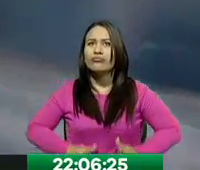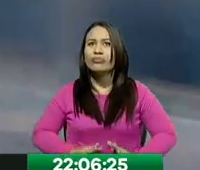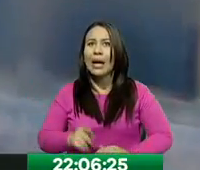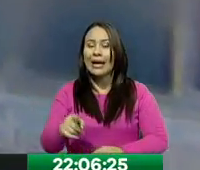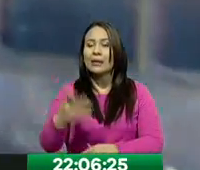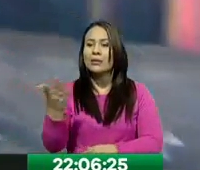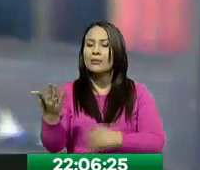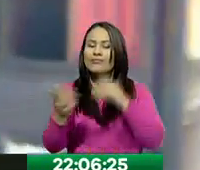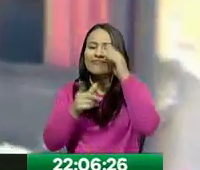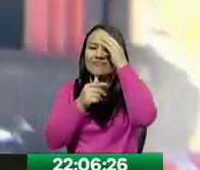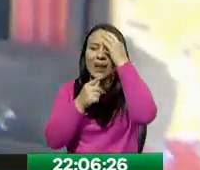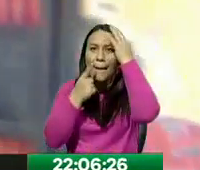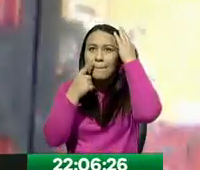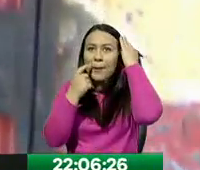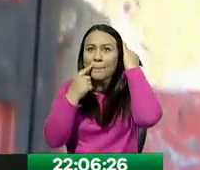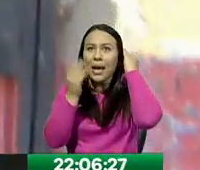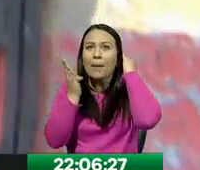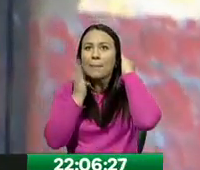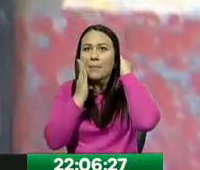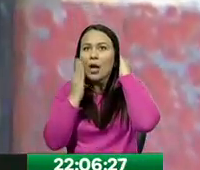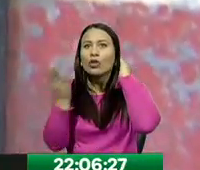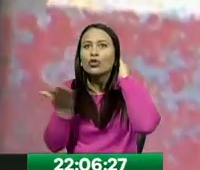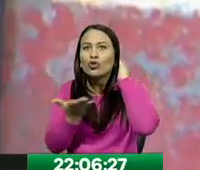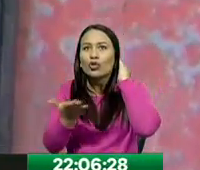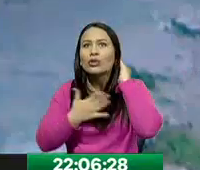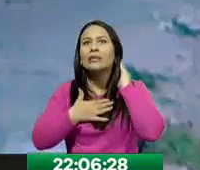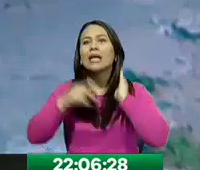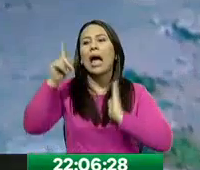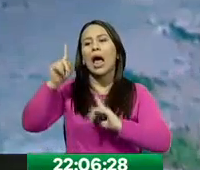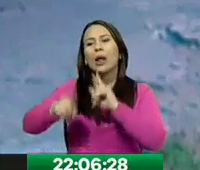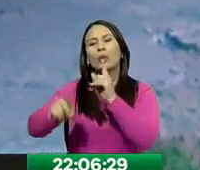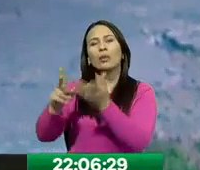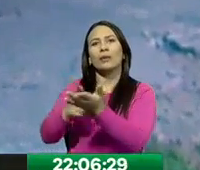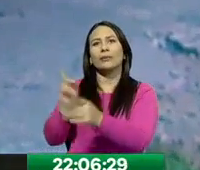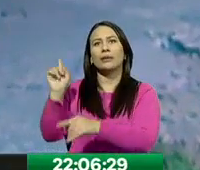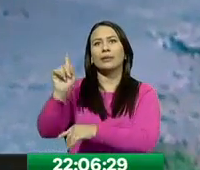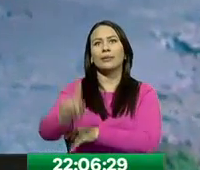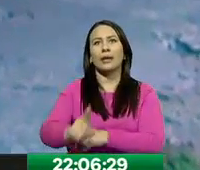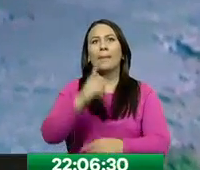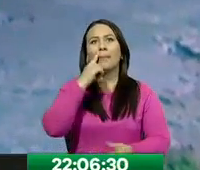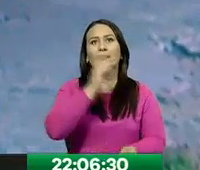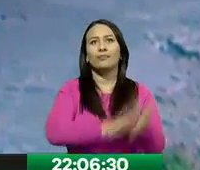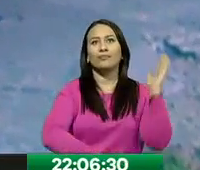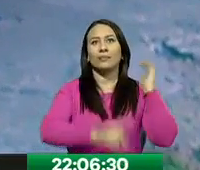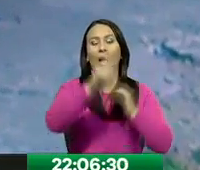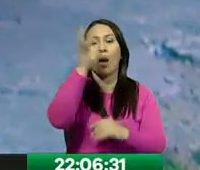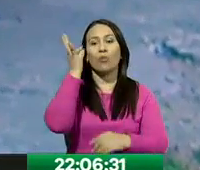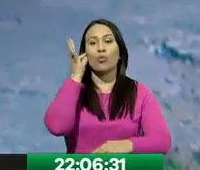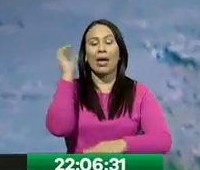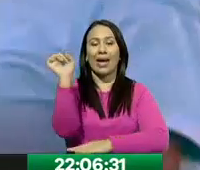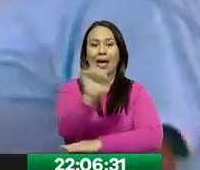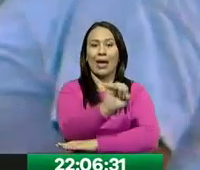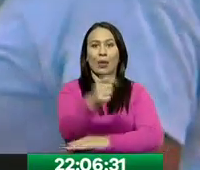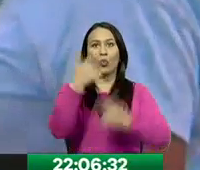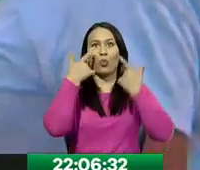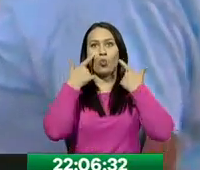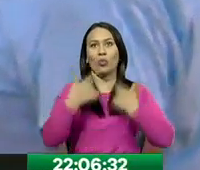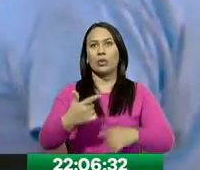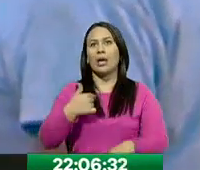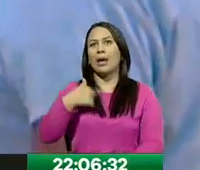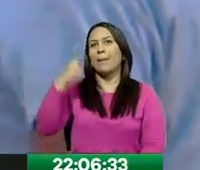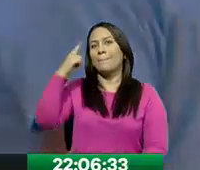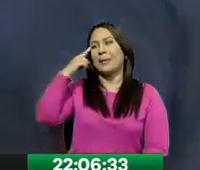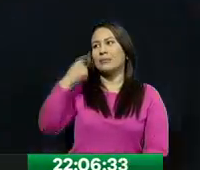vieron más, y a la progenitora, de vez en cuando. Por eso esta ciudadana que cuida a Carlos a pocas cuadras cree que era la única forma